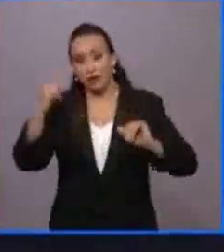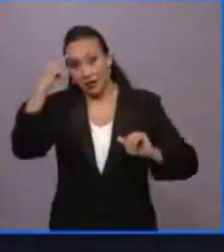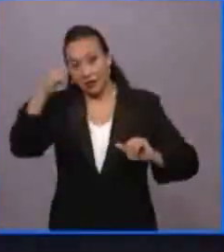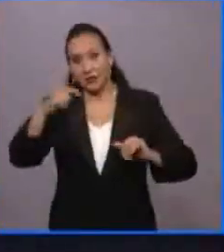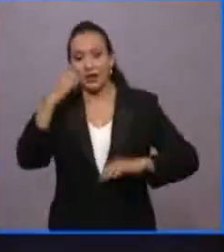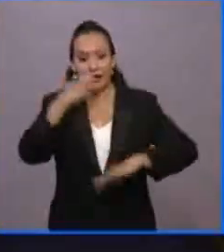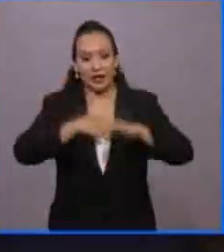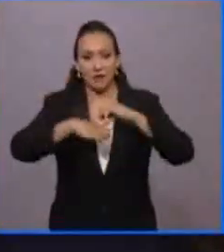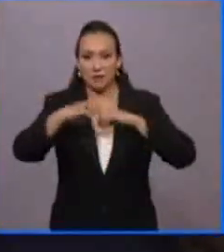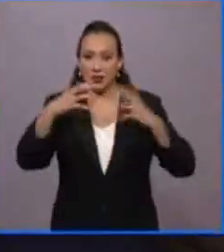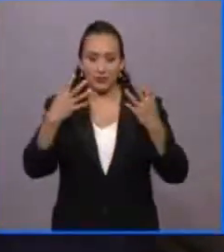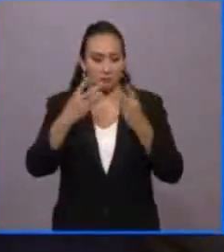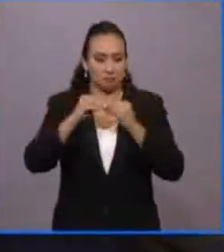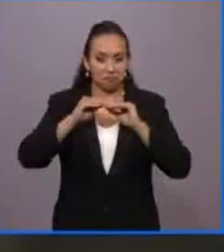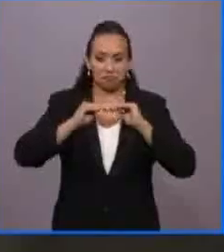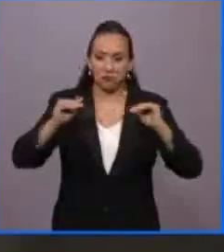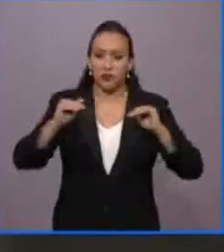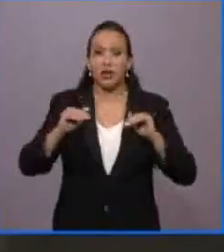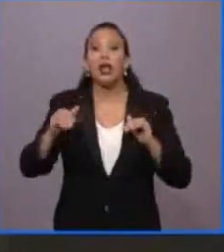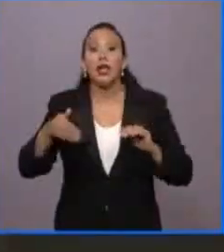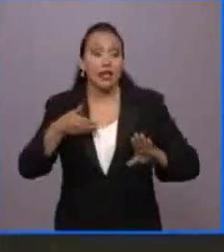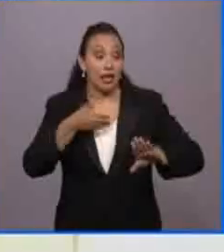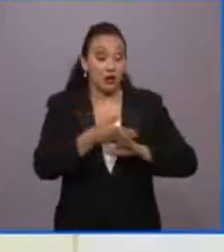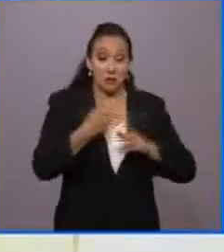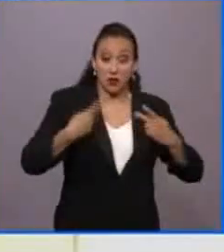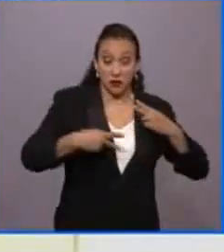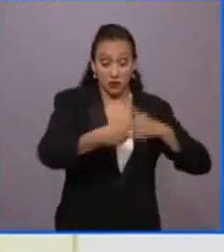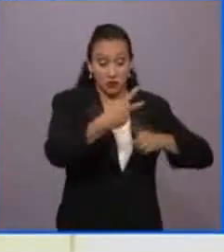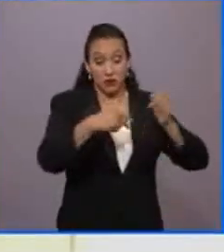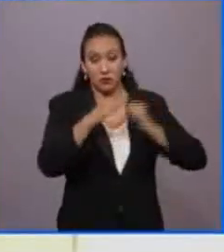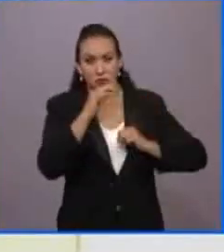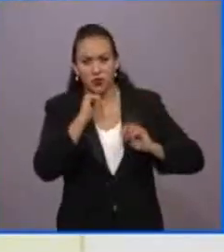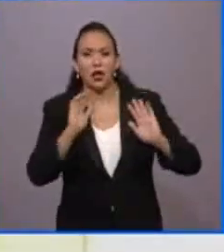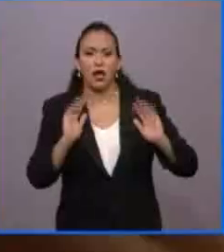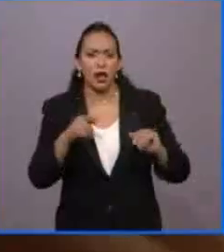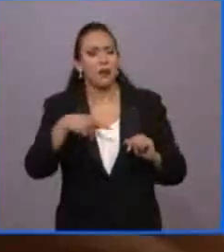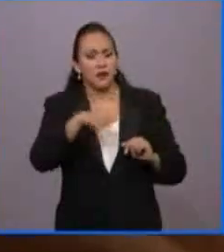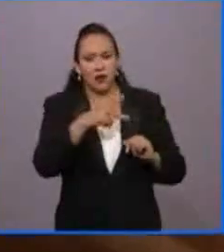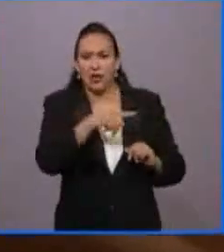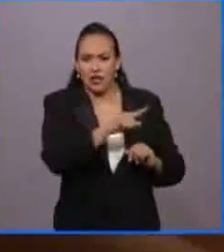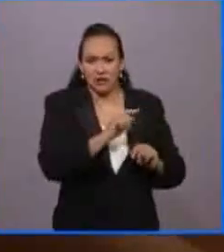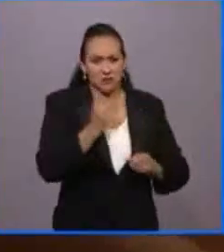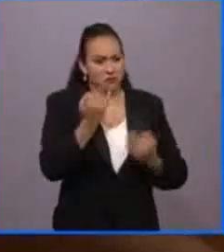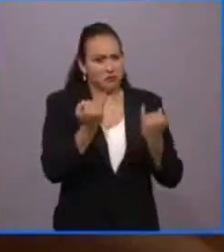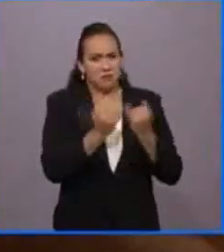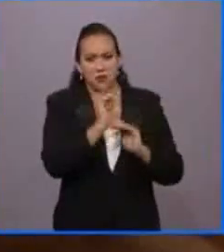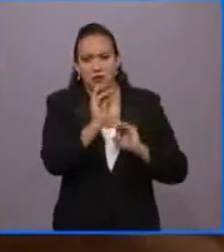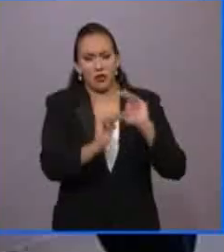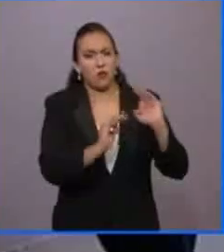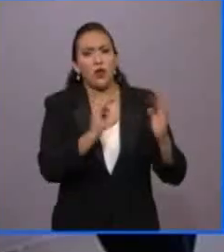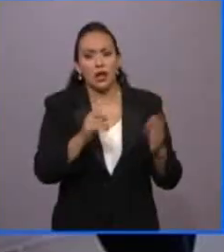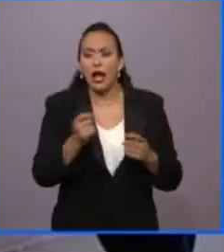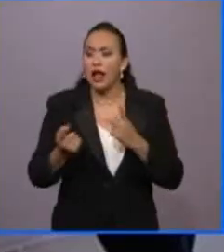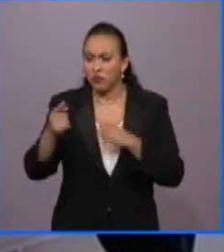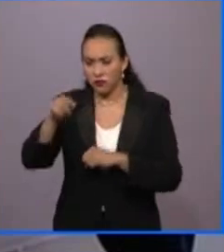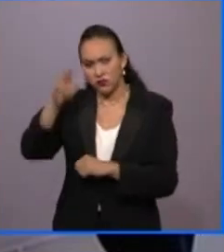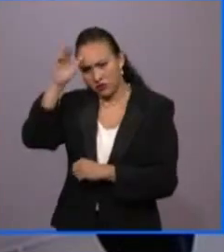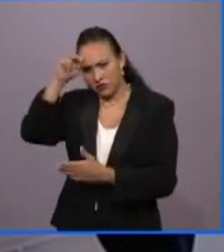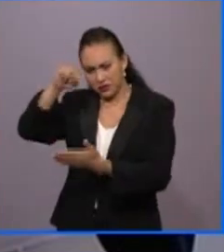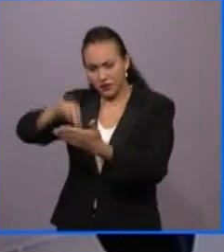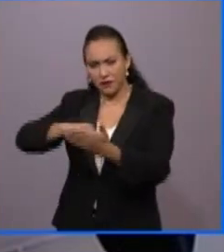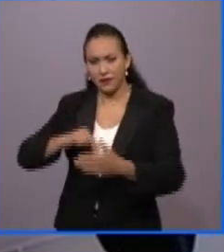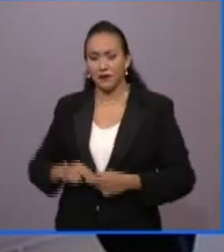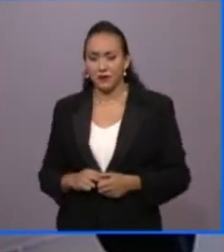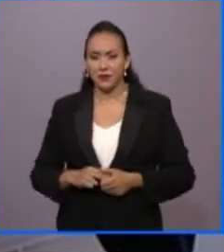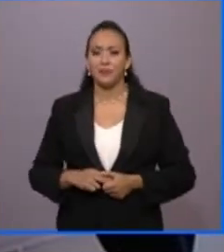a la empresa, sin que se afecten los derechos de los acreedores opositores de recibir un trato igual a quienes sí firmaron el acuerdo.